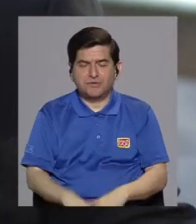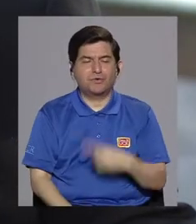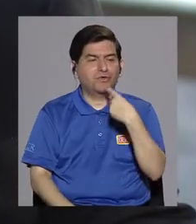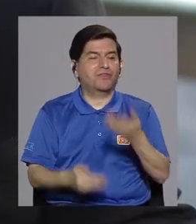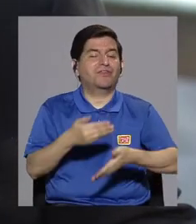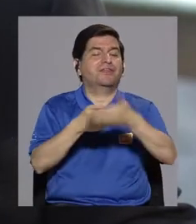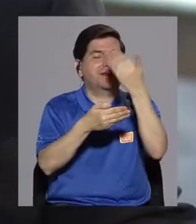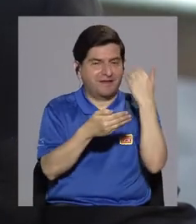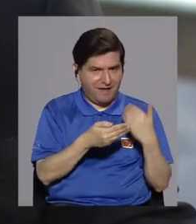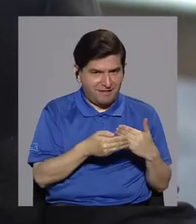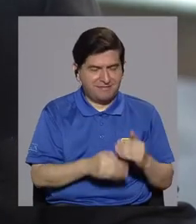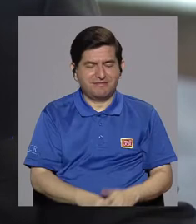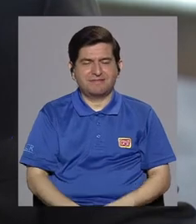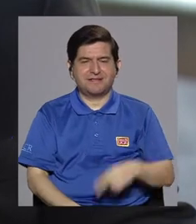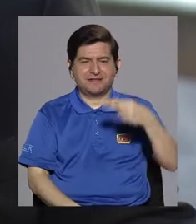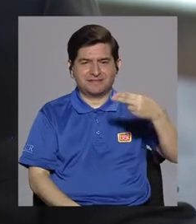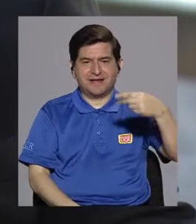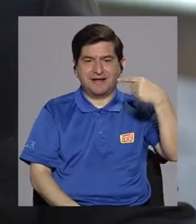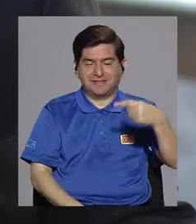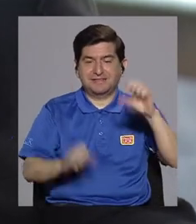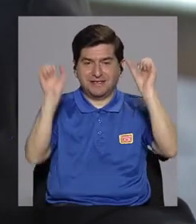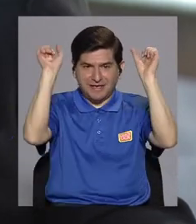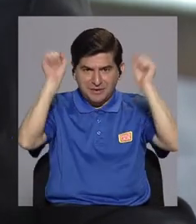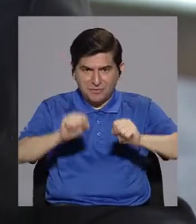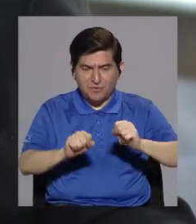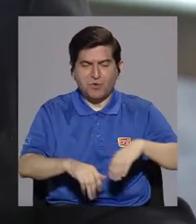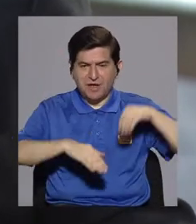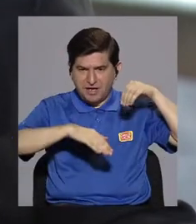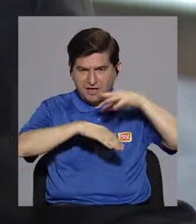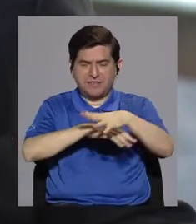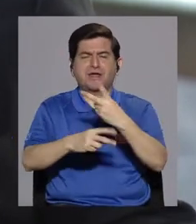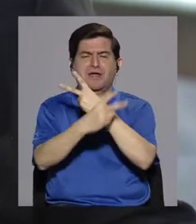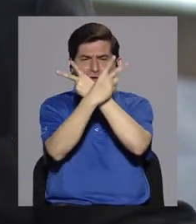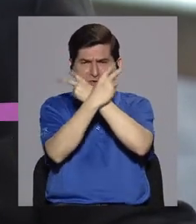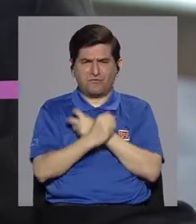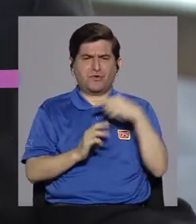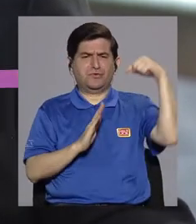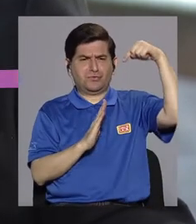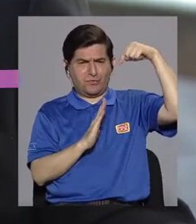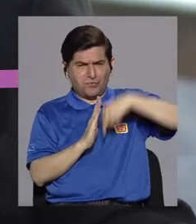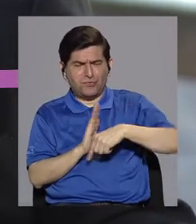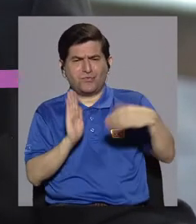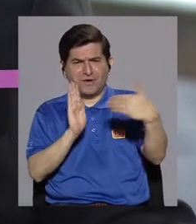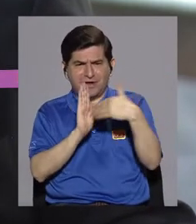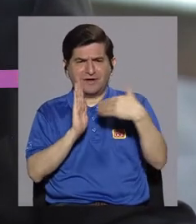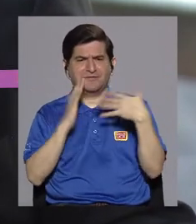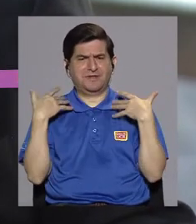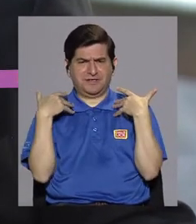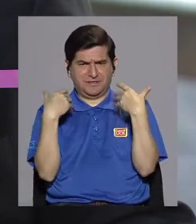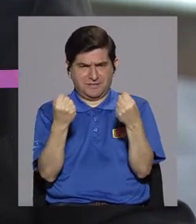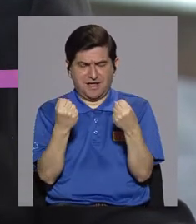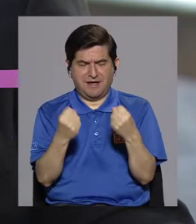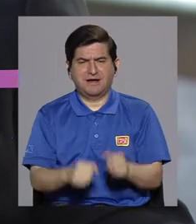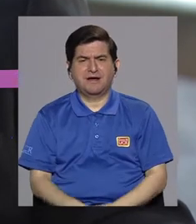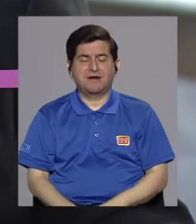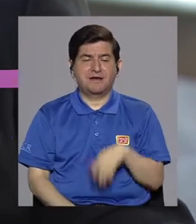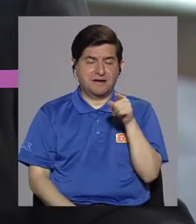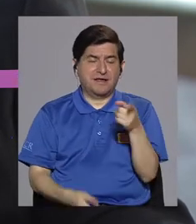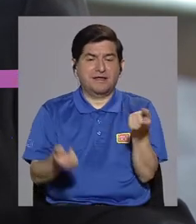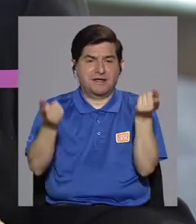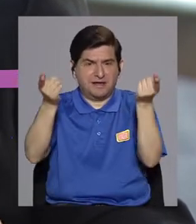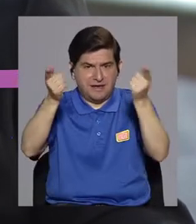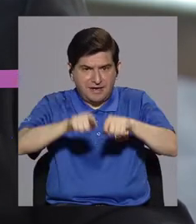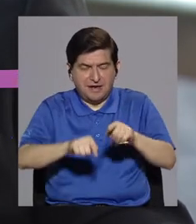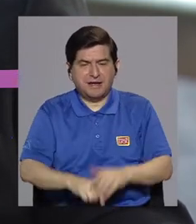decía anteriormente que el mercurio puede tener efectos tóxicos muy graves, daños a la salud. A nivel teratógeno, es